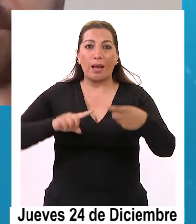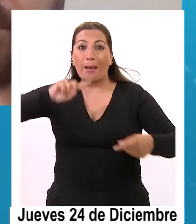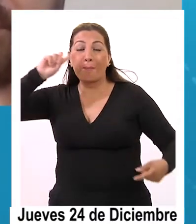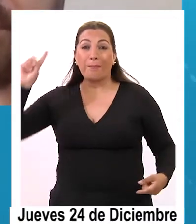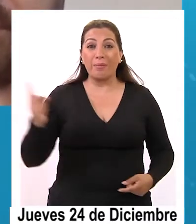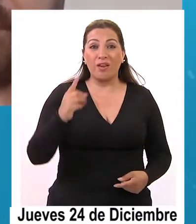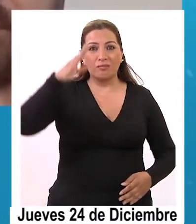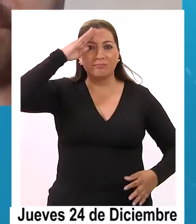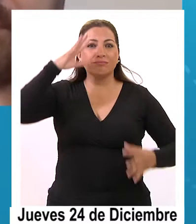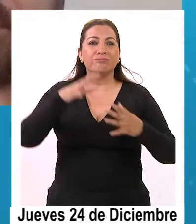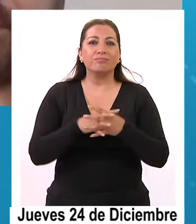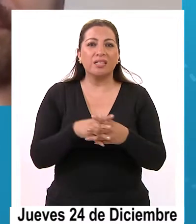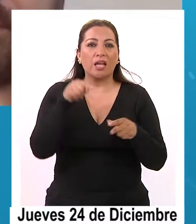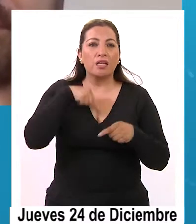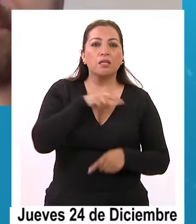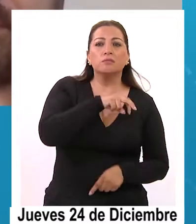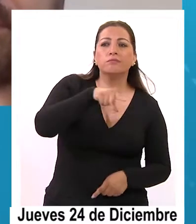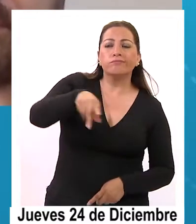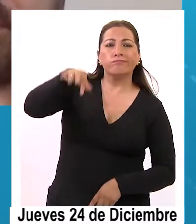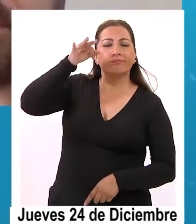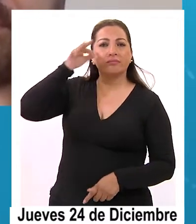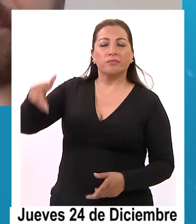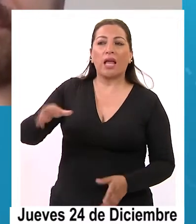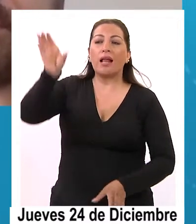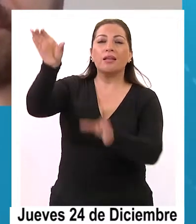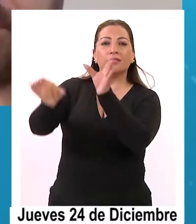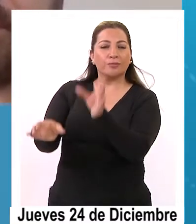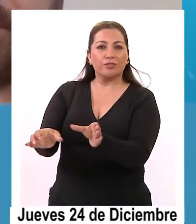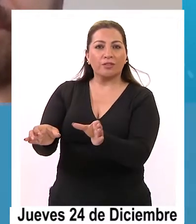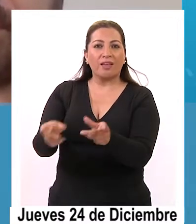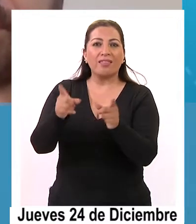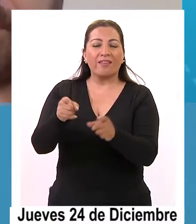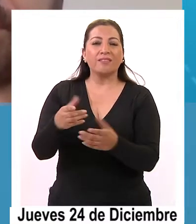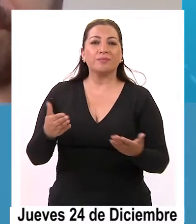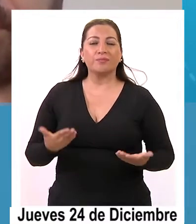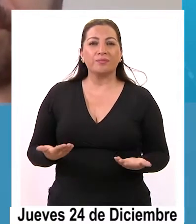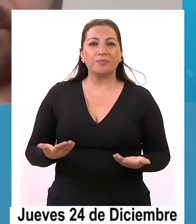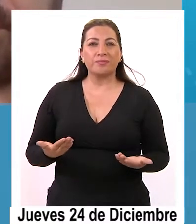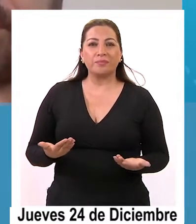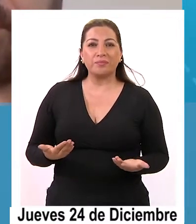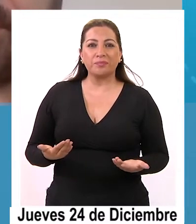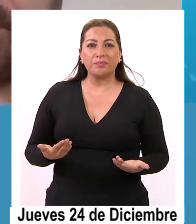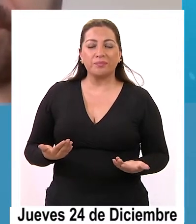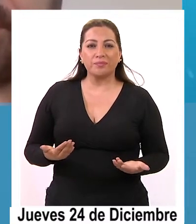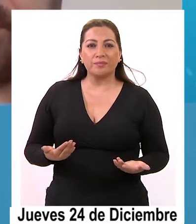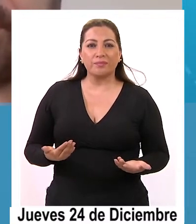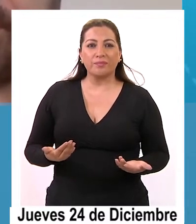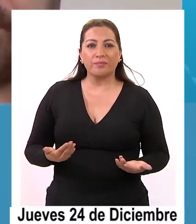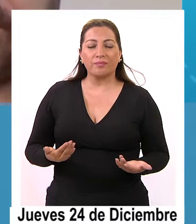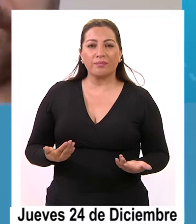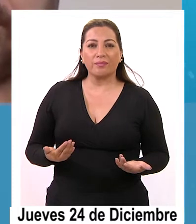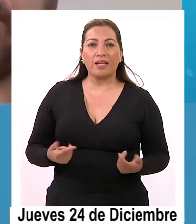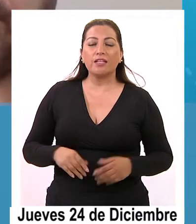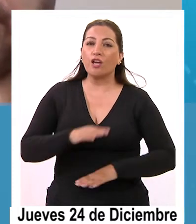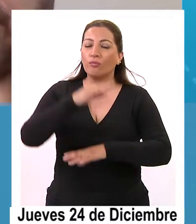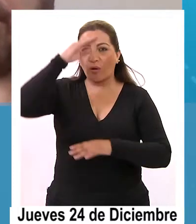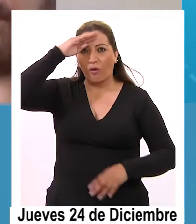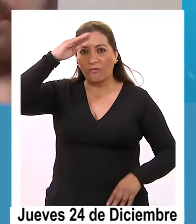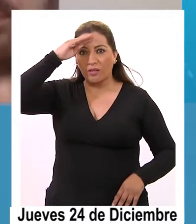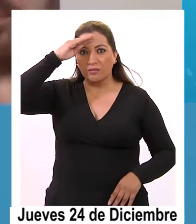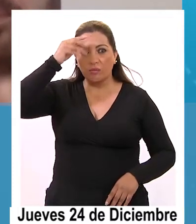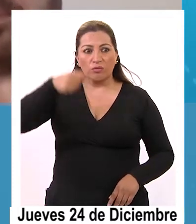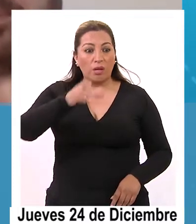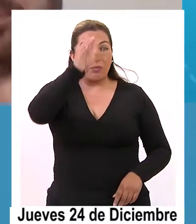constituye, procede, ¿cierto?, y le entrega a las personas en esa retención que se habla primero. Se retiene